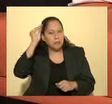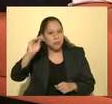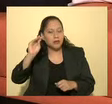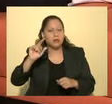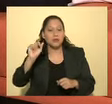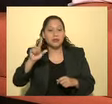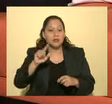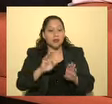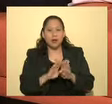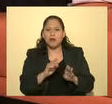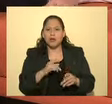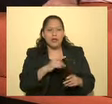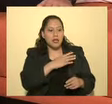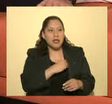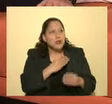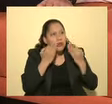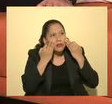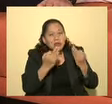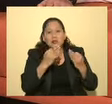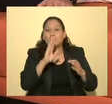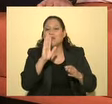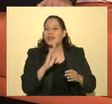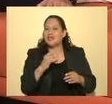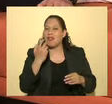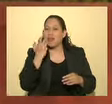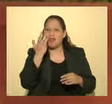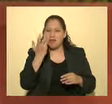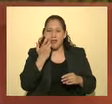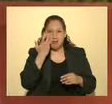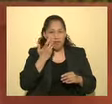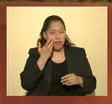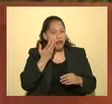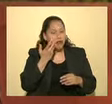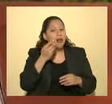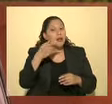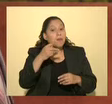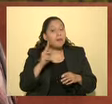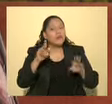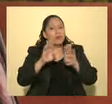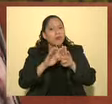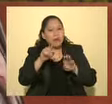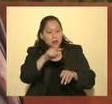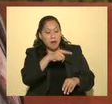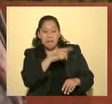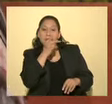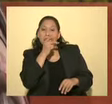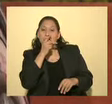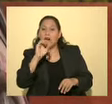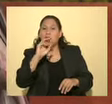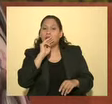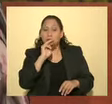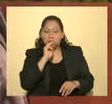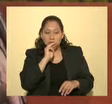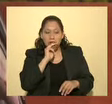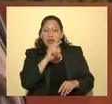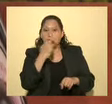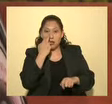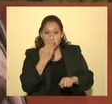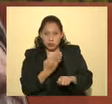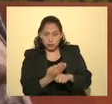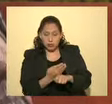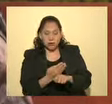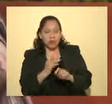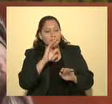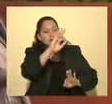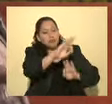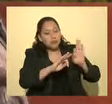del hijo. Lo usas. Pero independientemente de eso, ¿cómo quieres que el padre o la madre cumpla con sus deberes de